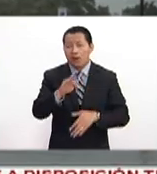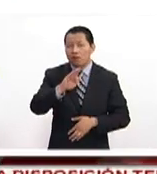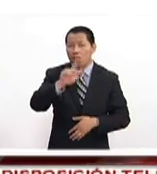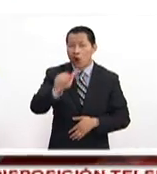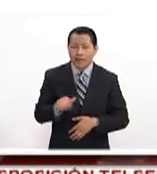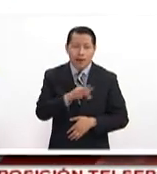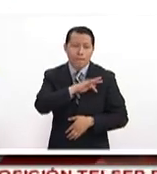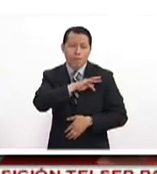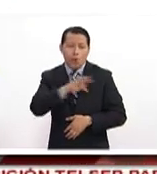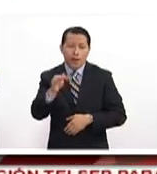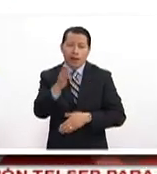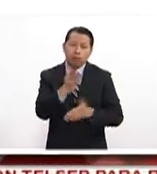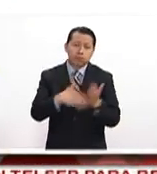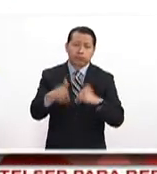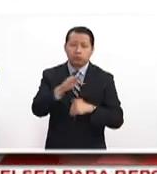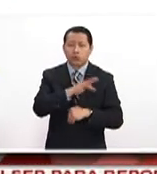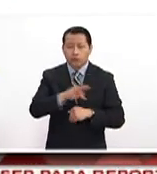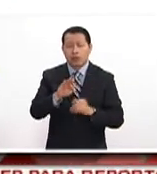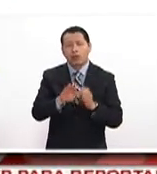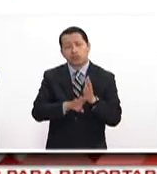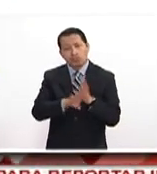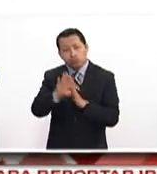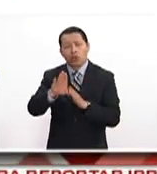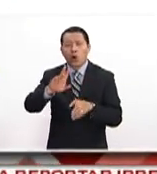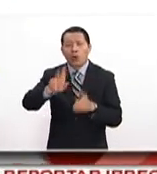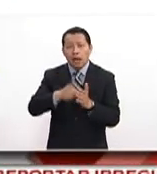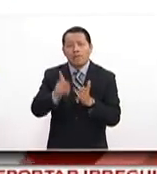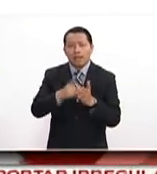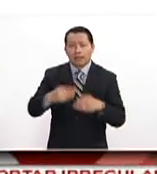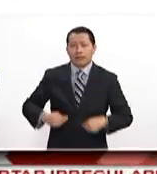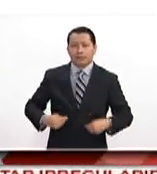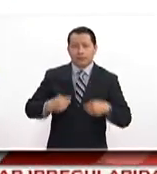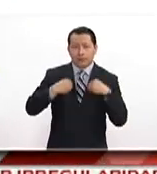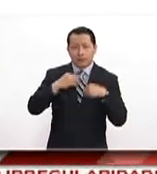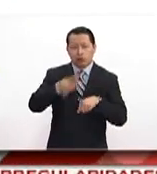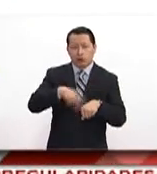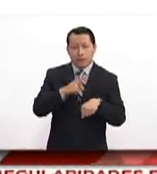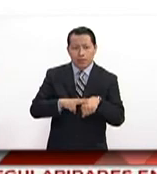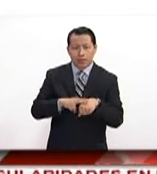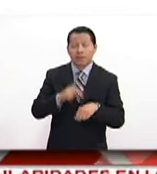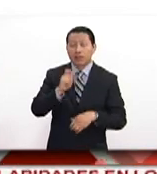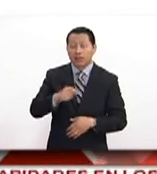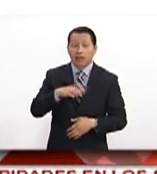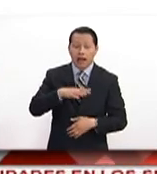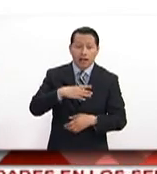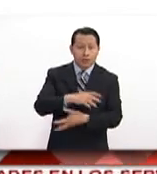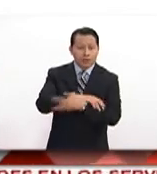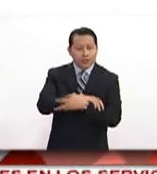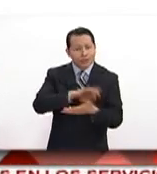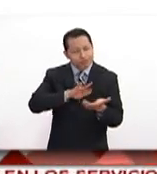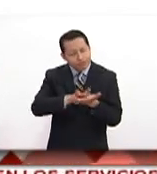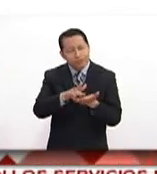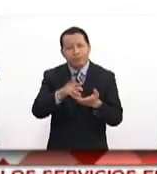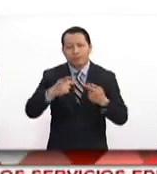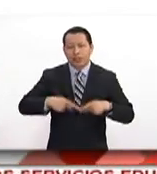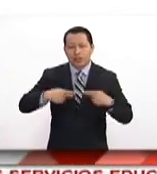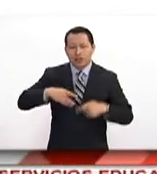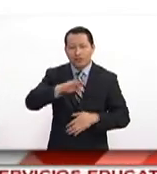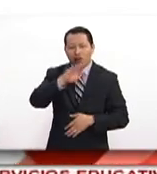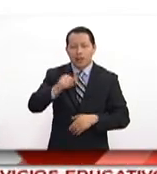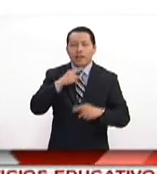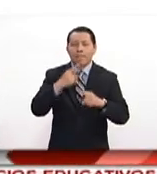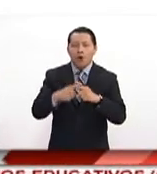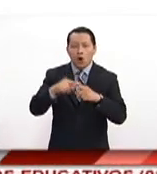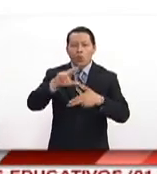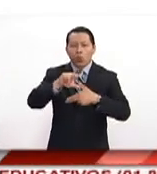las dificultades y regresen a su vida normal. Nuestra solidaridad con la población de Florida por el paso del huracán